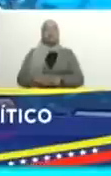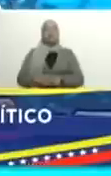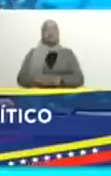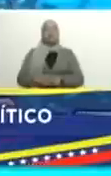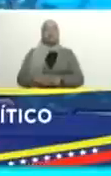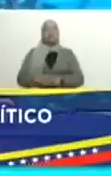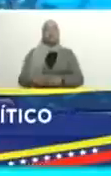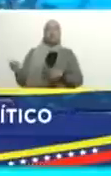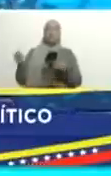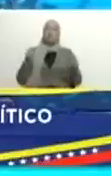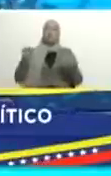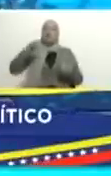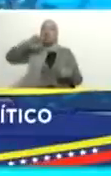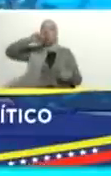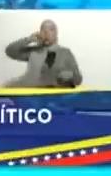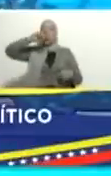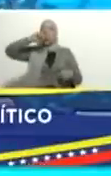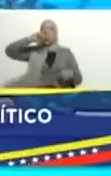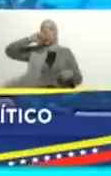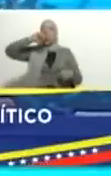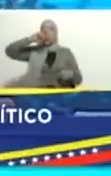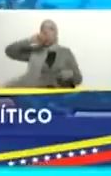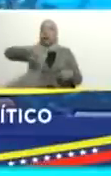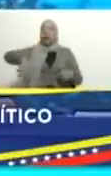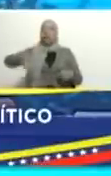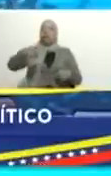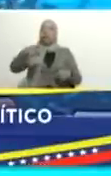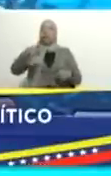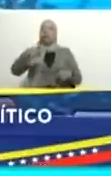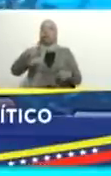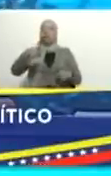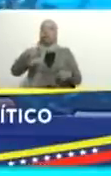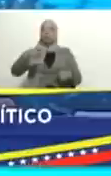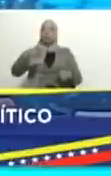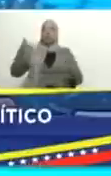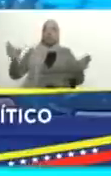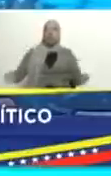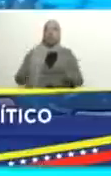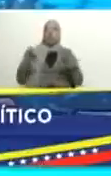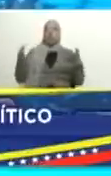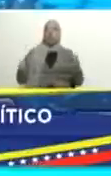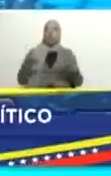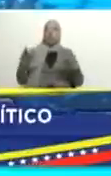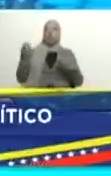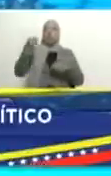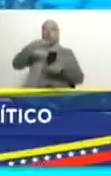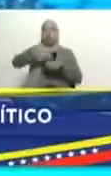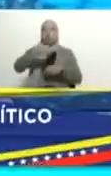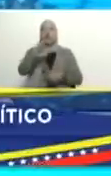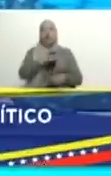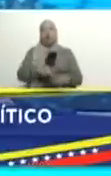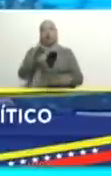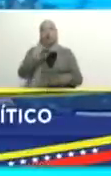el discurso de odio que ha pretendido inocularse en el seno de la